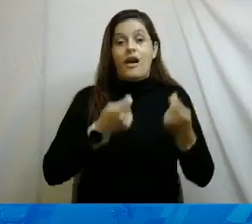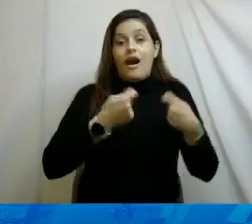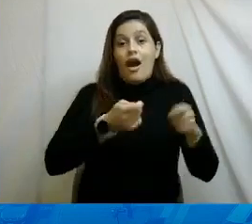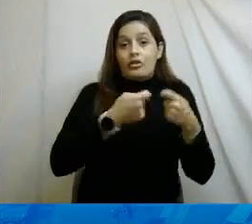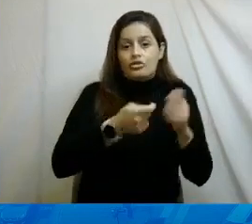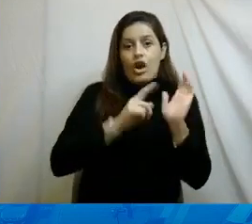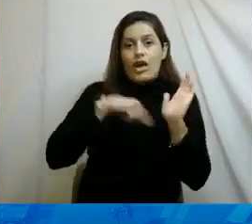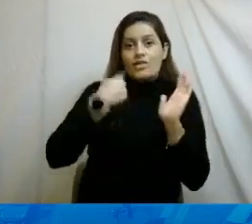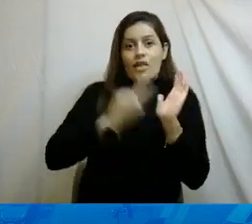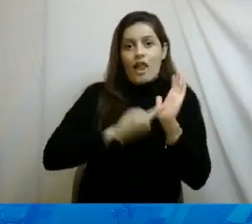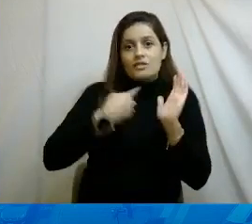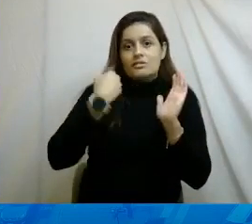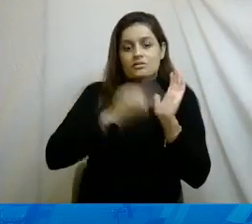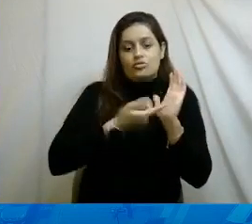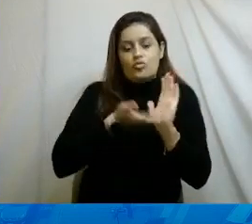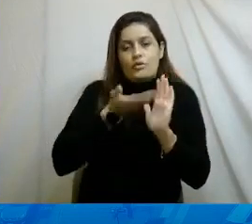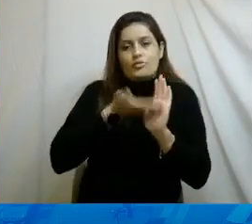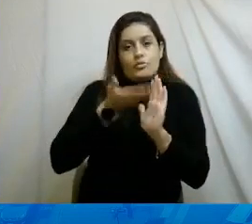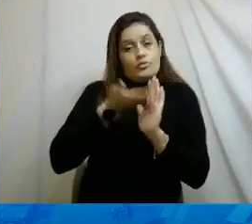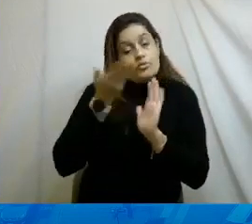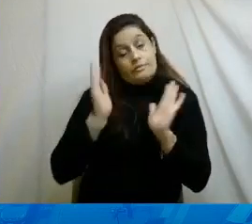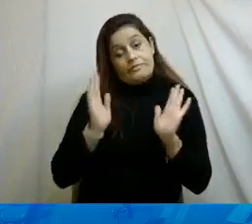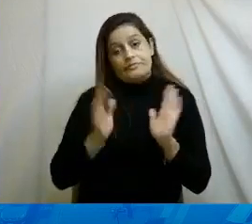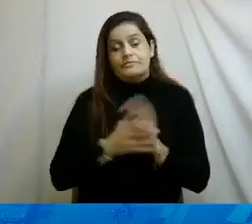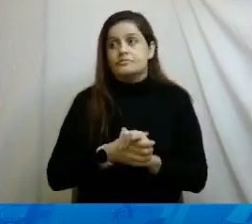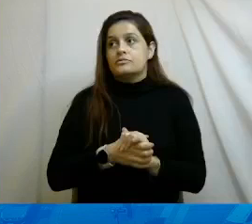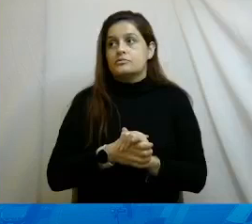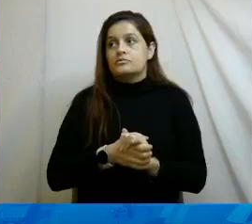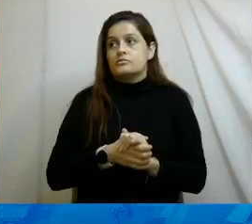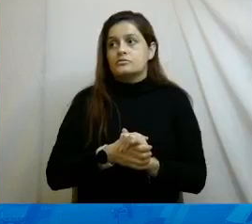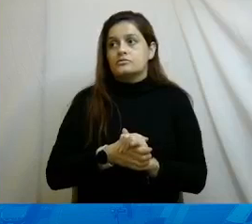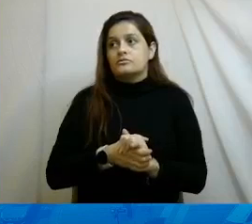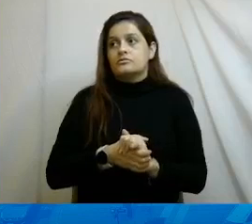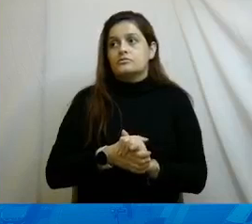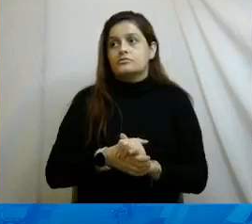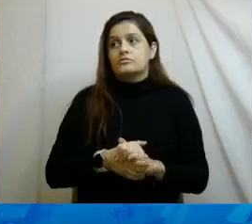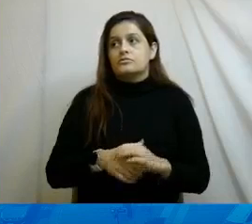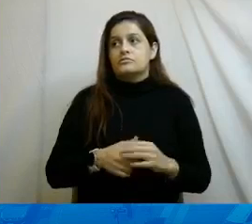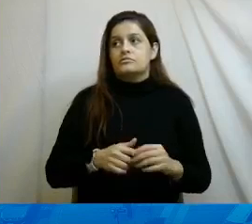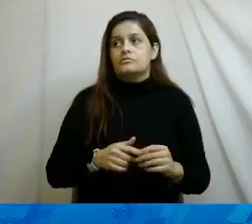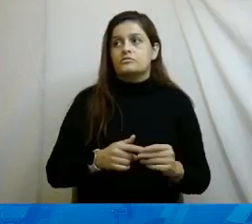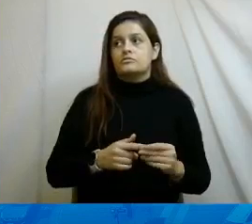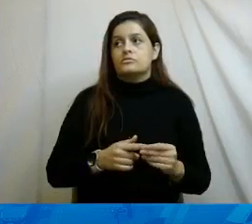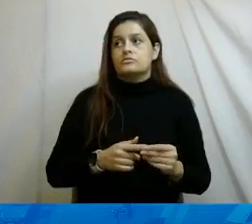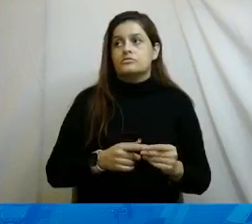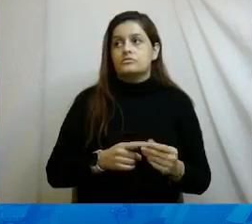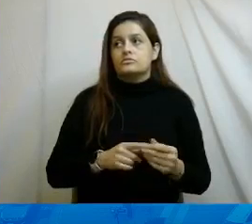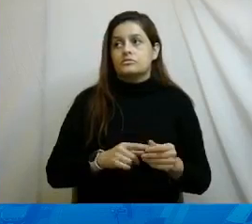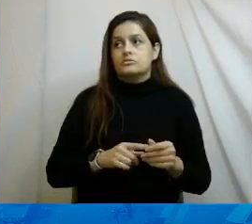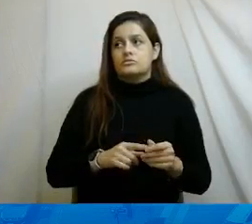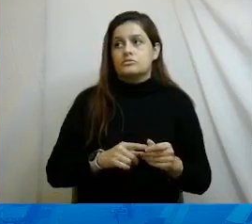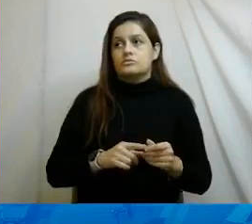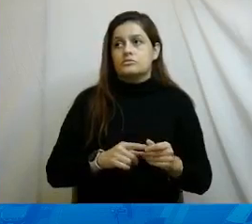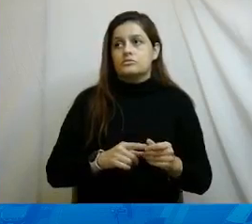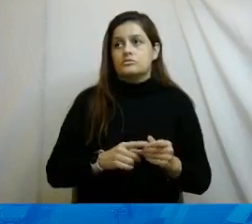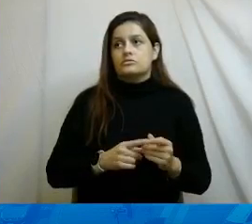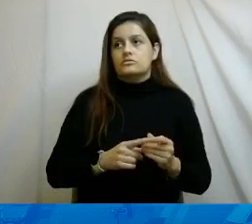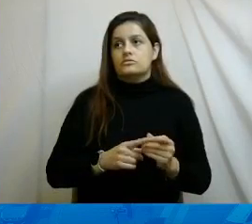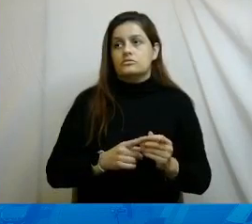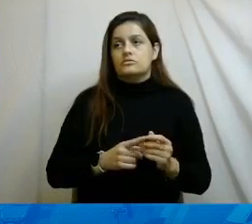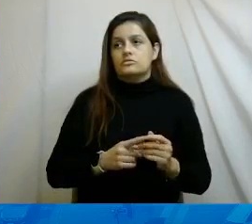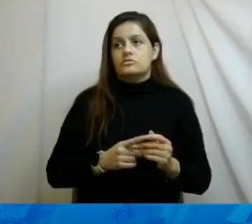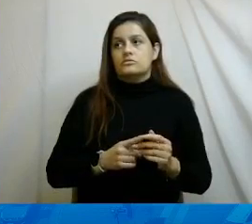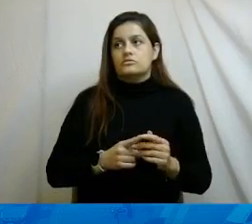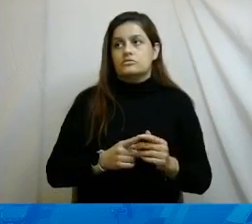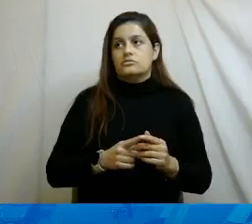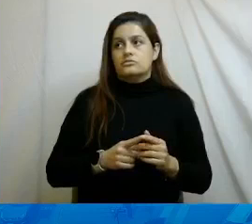interés sobre el interés. Ya, eso es como una parte importante de la deuda, ya está cursada. Esto no es